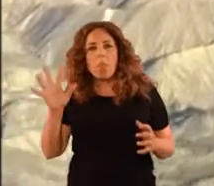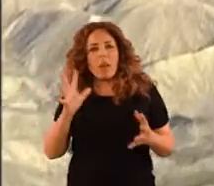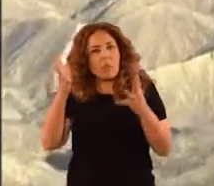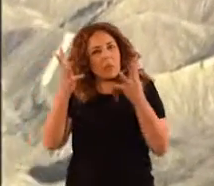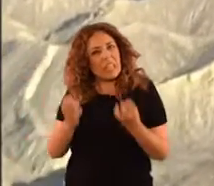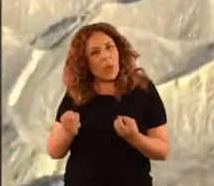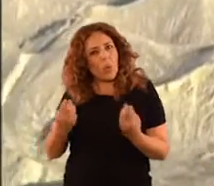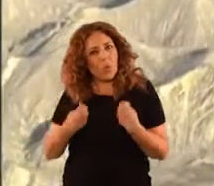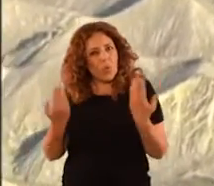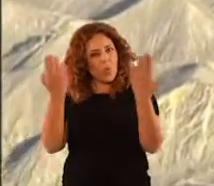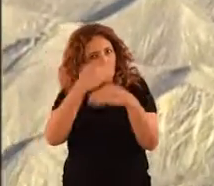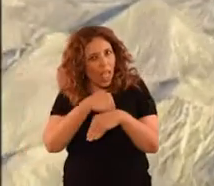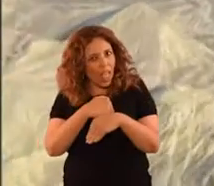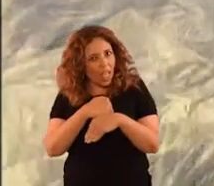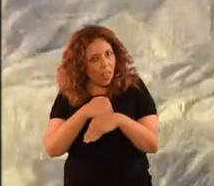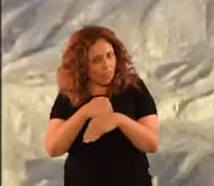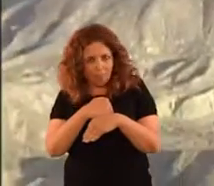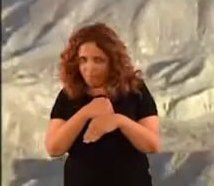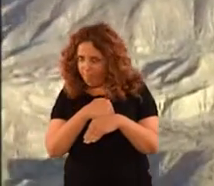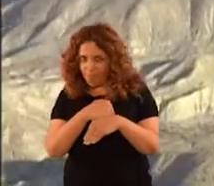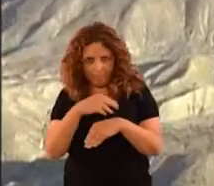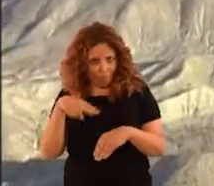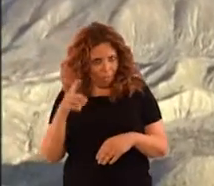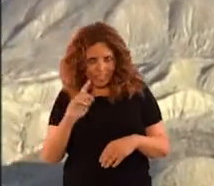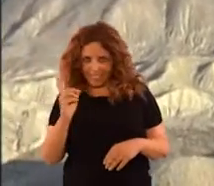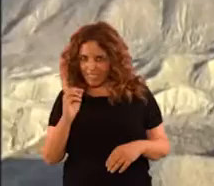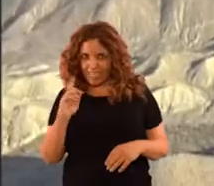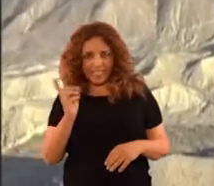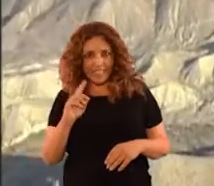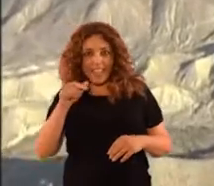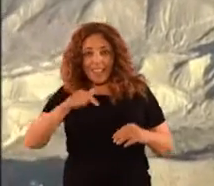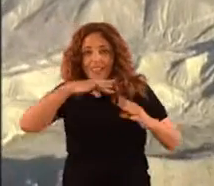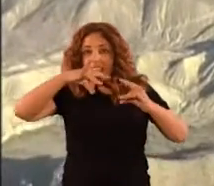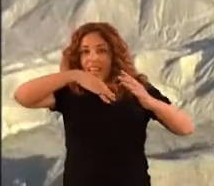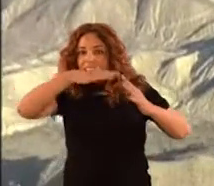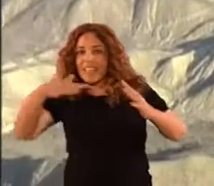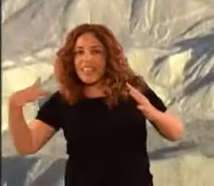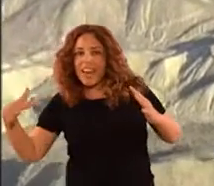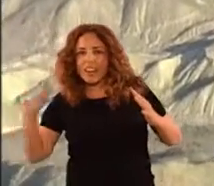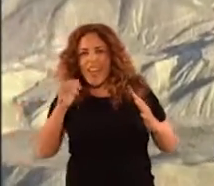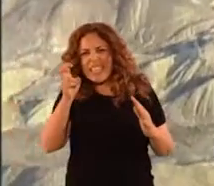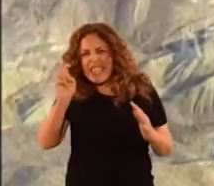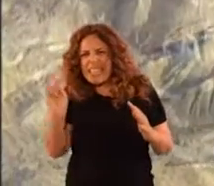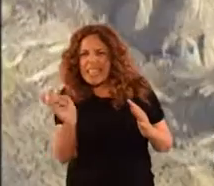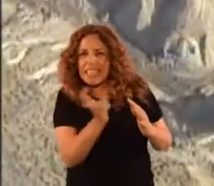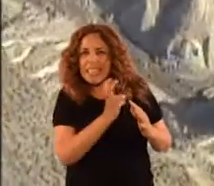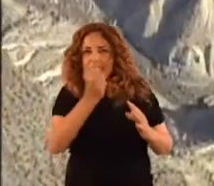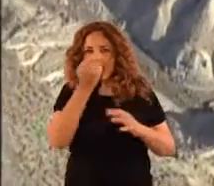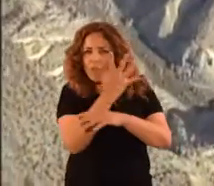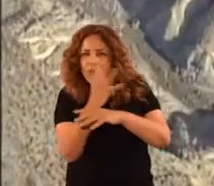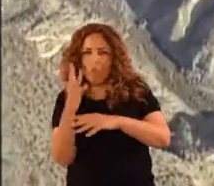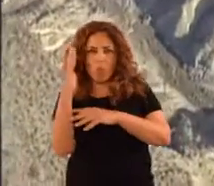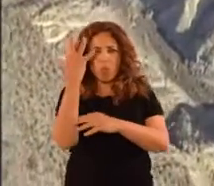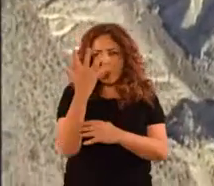un paisaje estéril, sin vida. Nada más lejos. En el desierto habita una multitud de especies